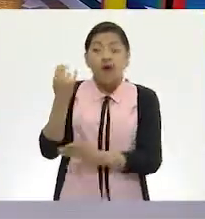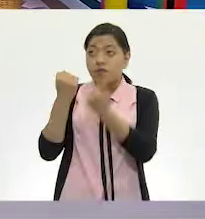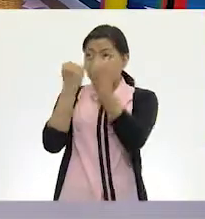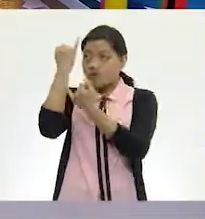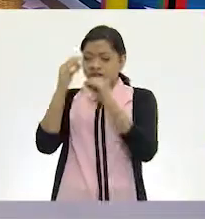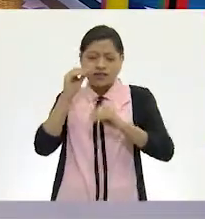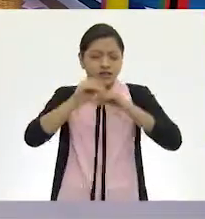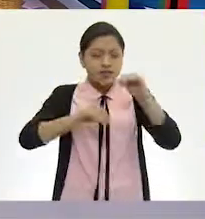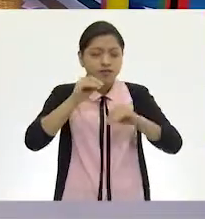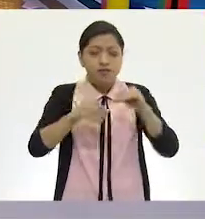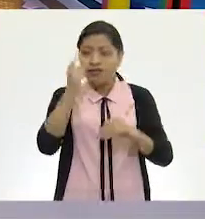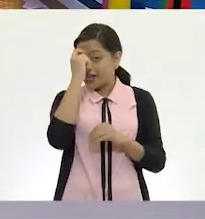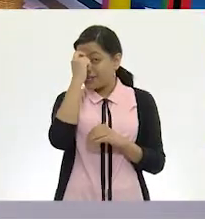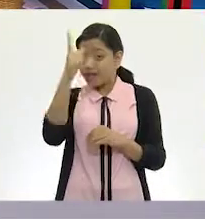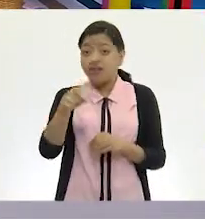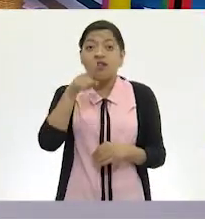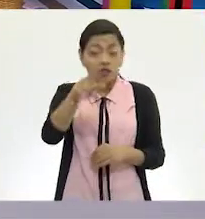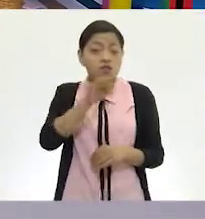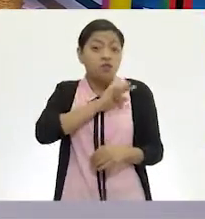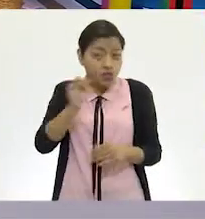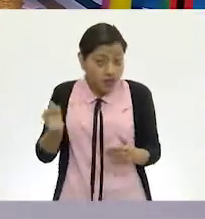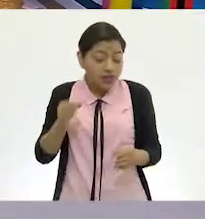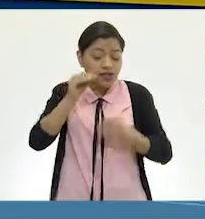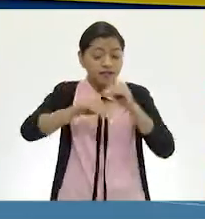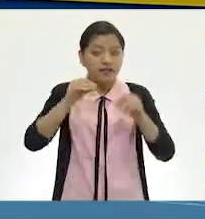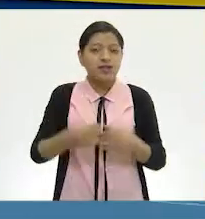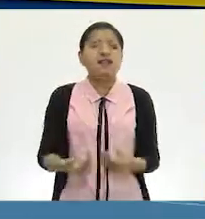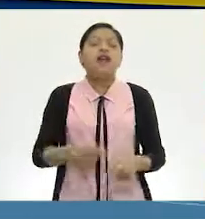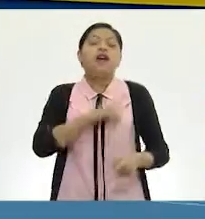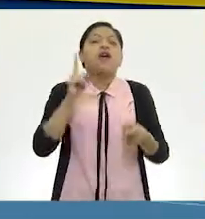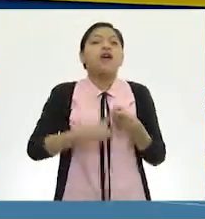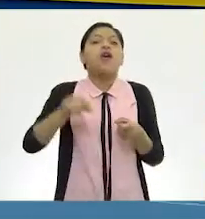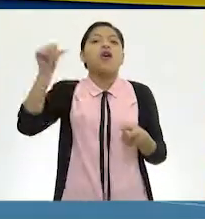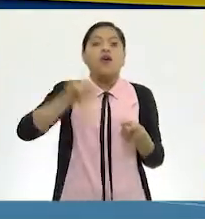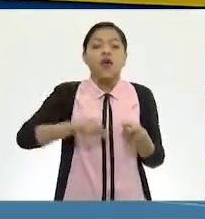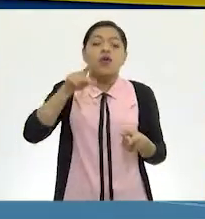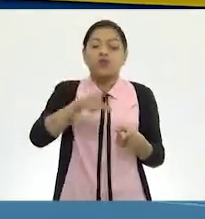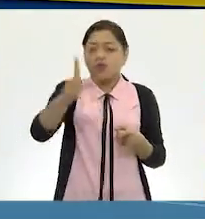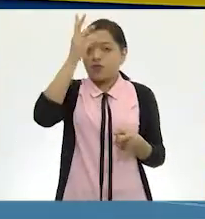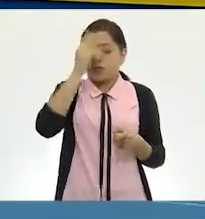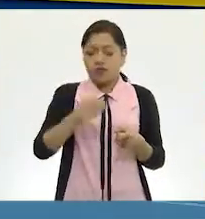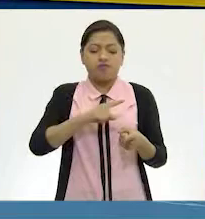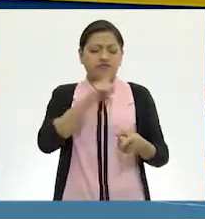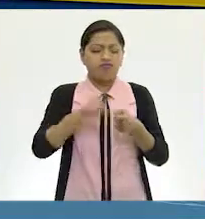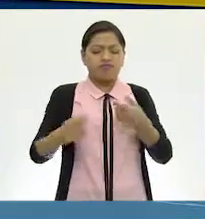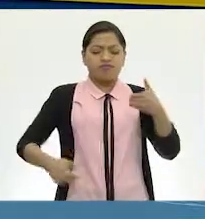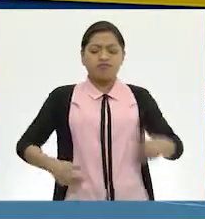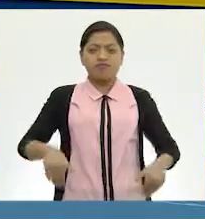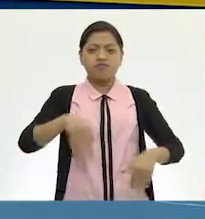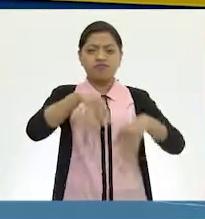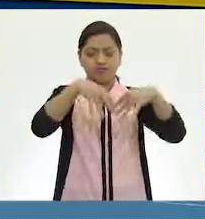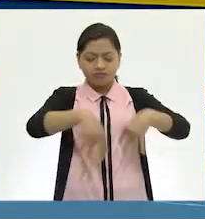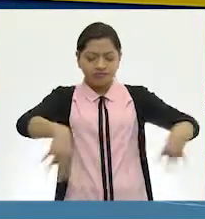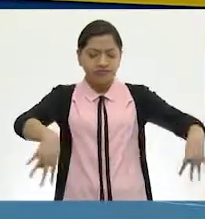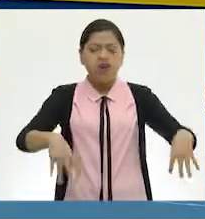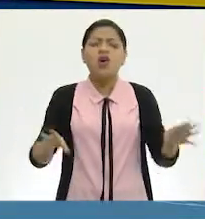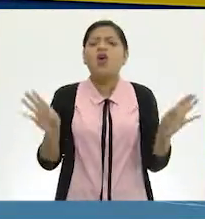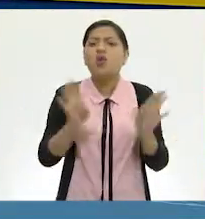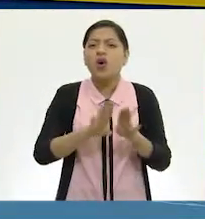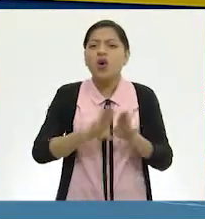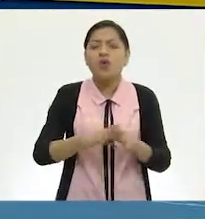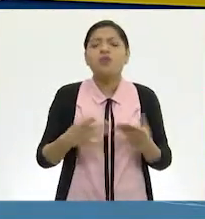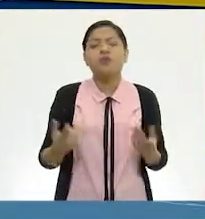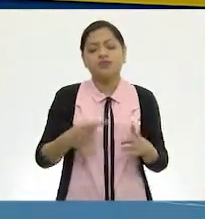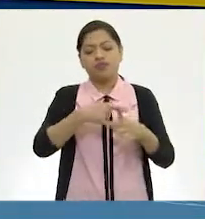Entonces, el día de hoy vamos, primero que nada, a conocer pues estas manifestaciones para poder decidir que